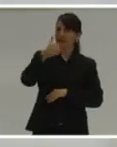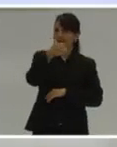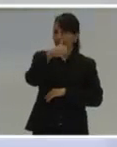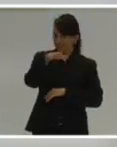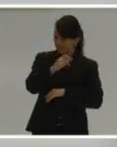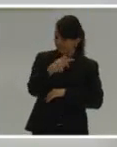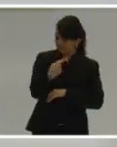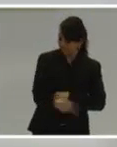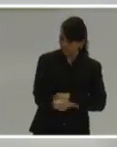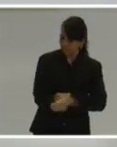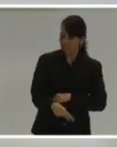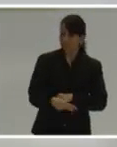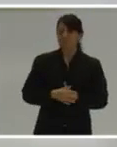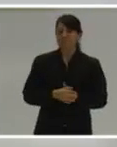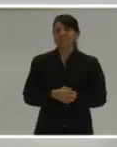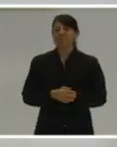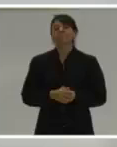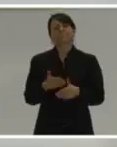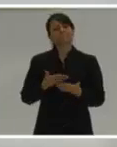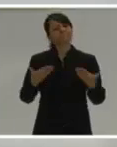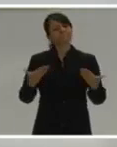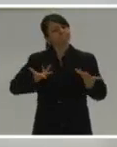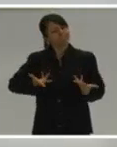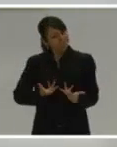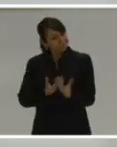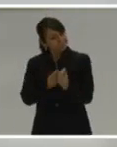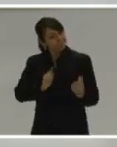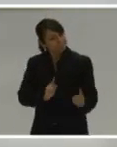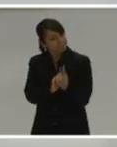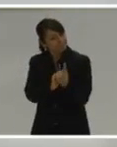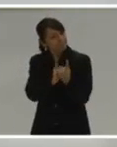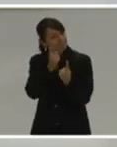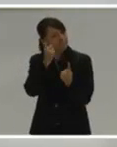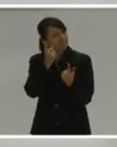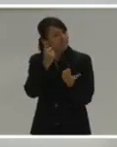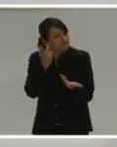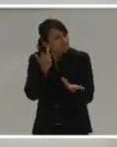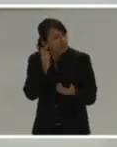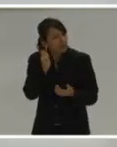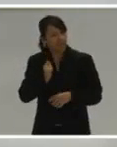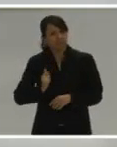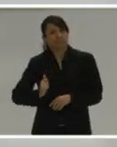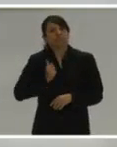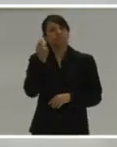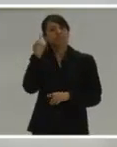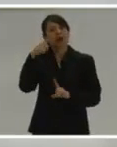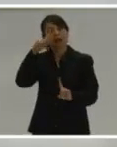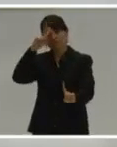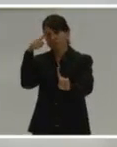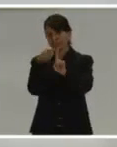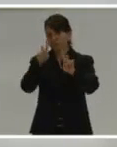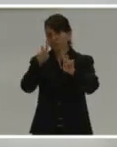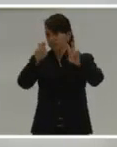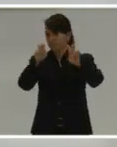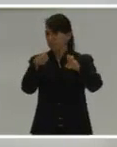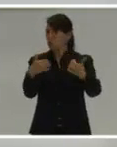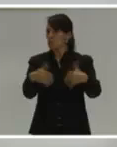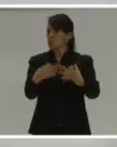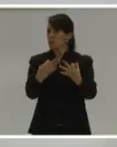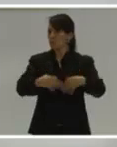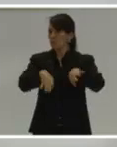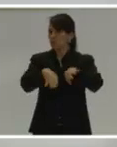encontrarnos en esta oportunidad para hablar de un tema de vital importancia para los